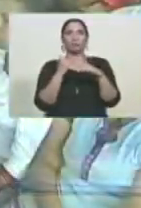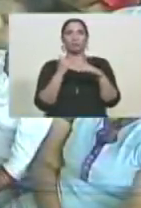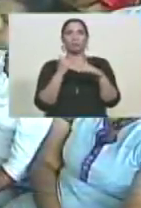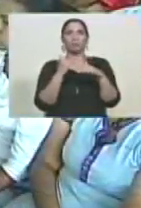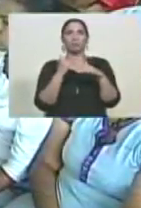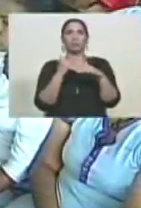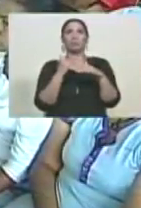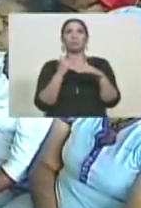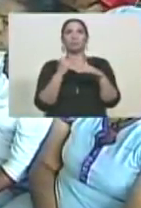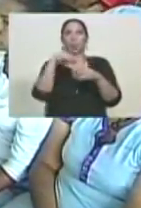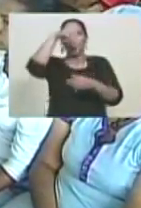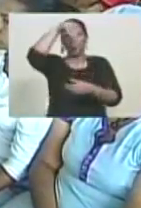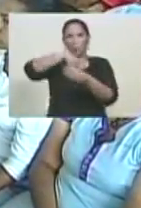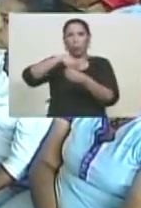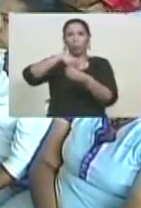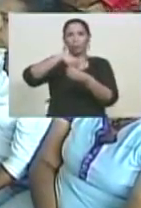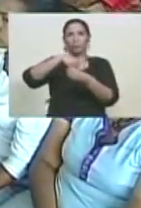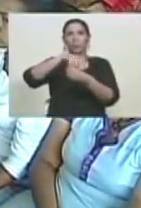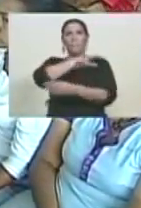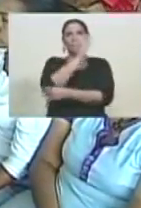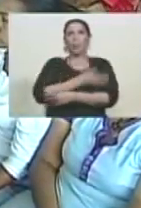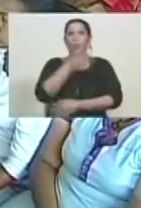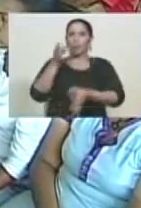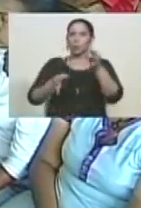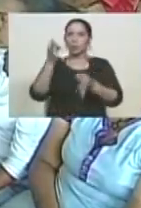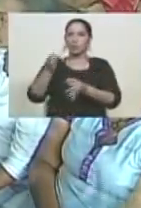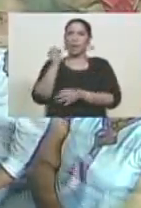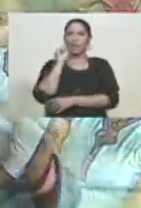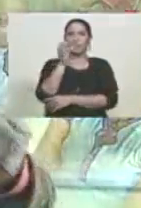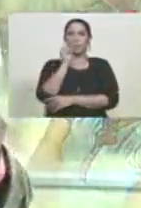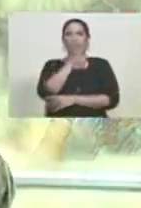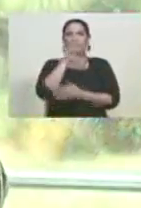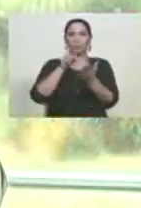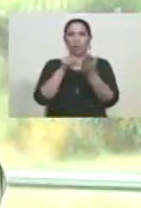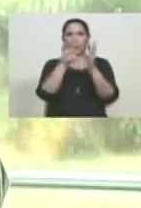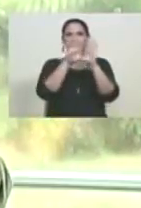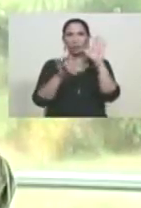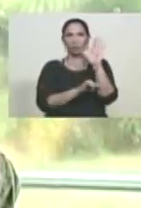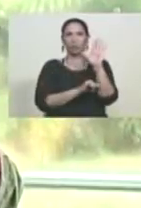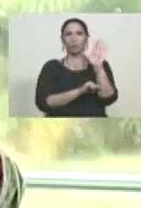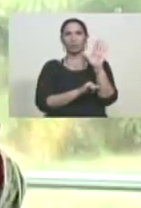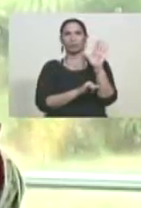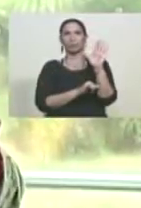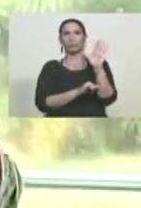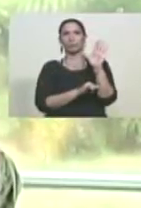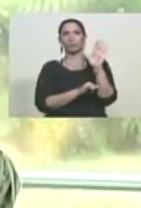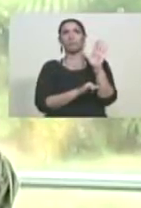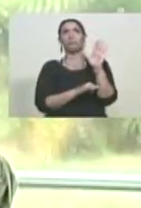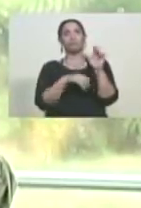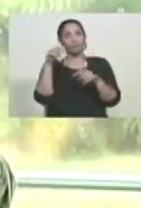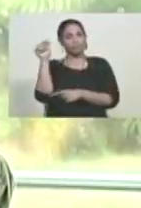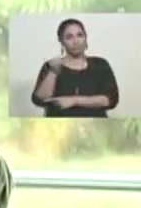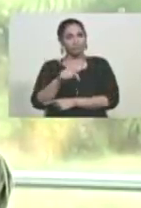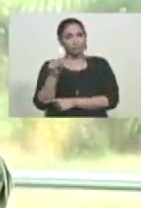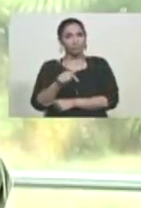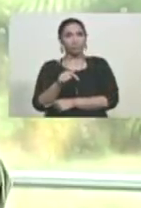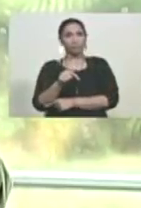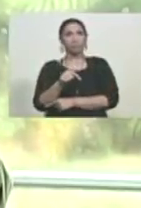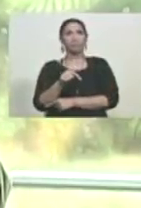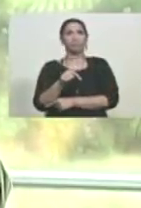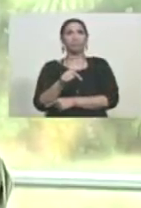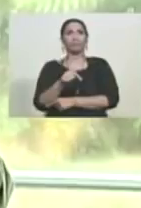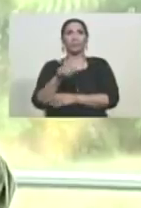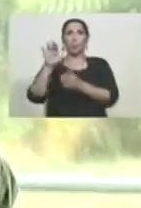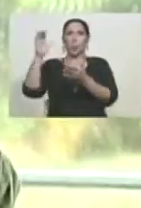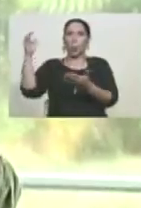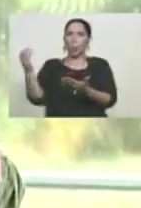La intervención del Poder Judicial por parte de la Asamblea Nacional Constituyente. Pues aquí radica la madriguera de la